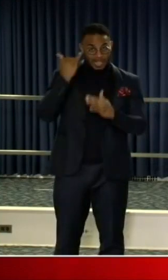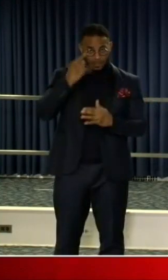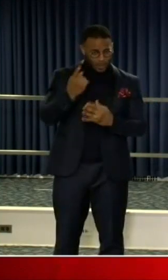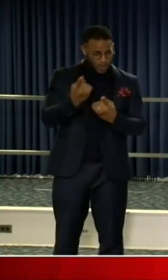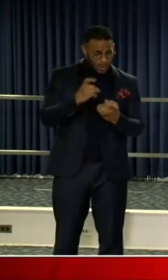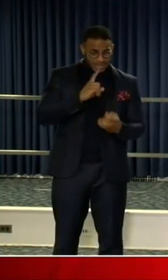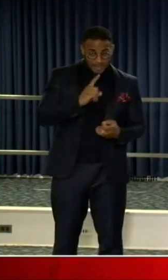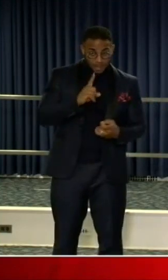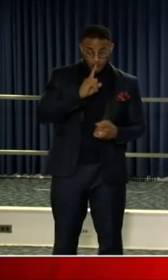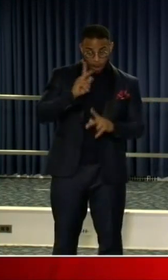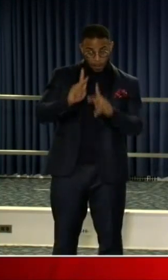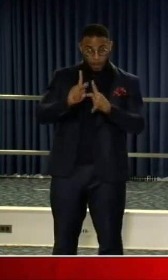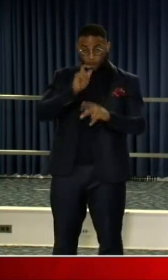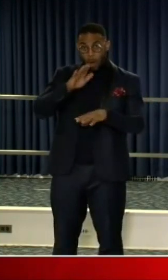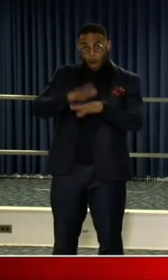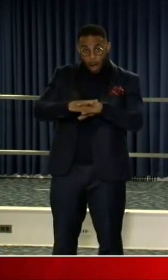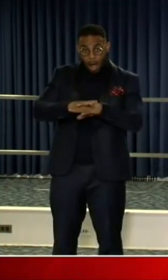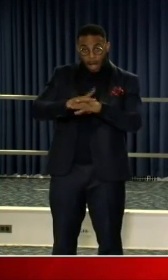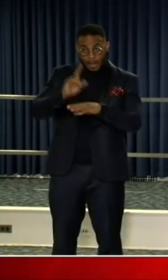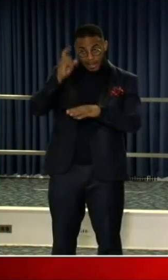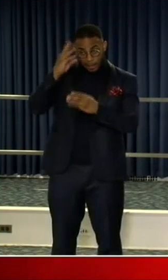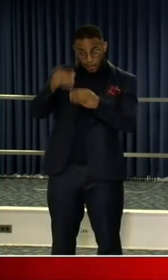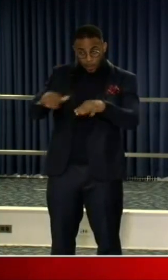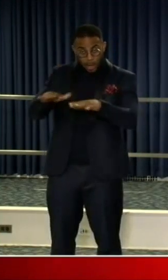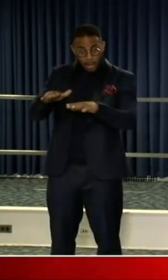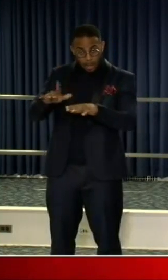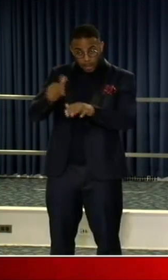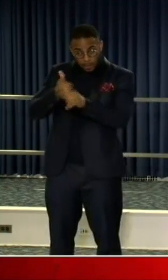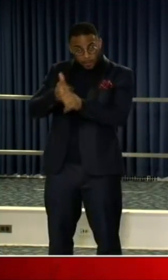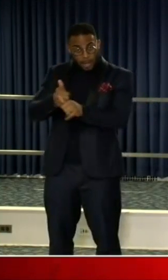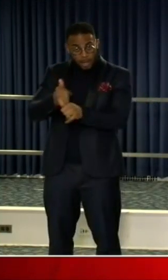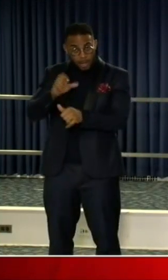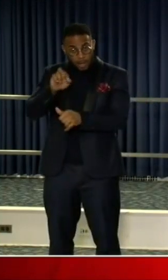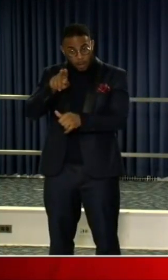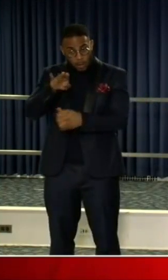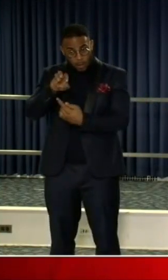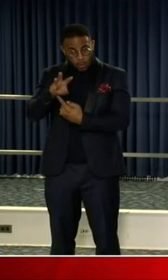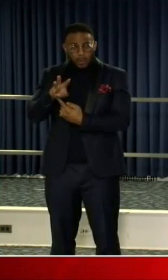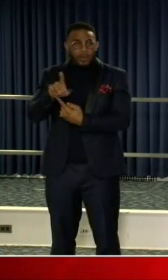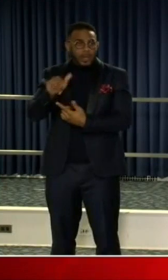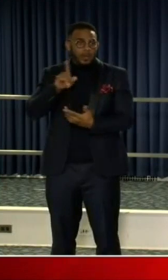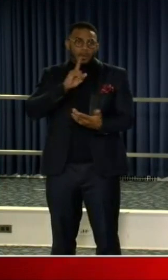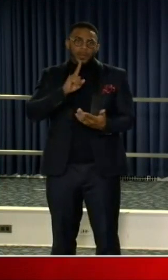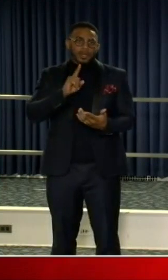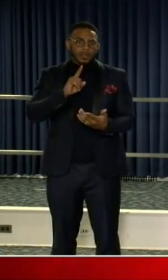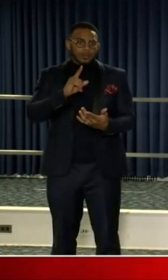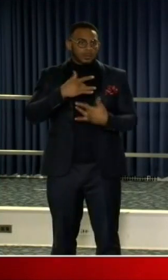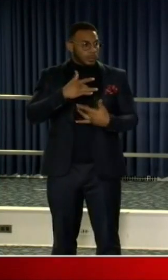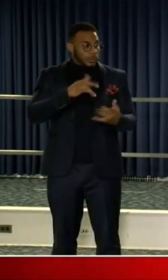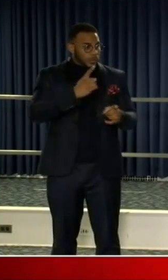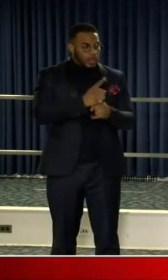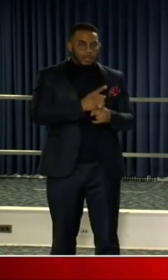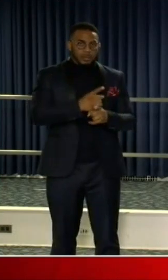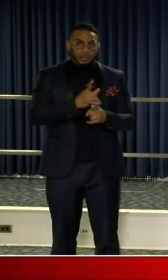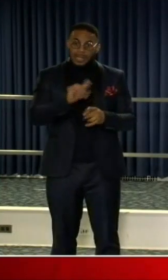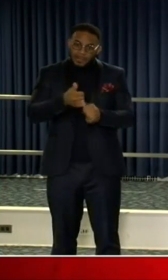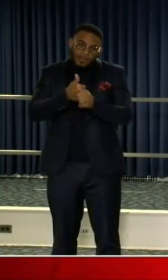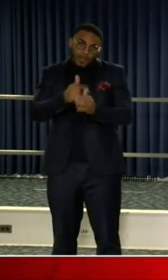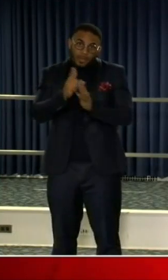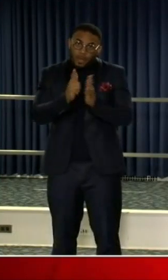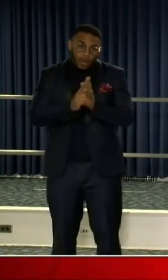la ciudad, y si se refiere a la gente que está en el área del Capitolio, si están sometidos al toque de